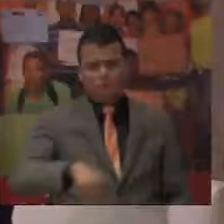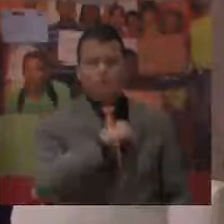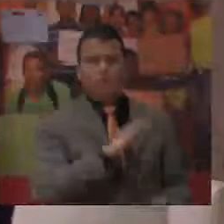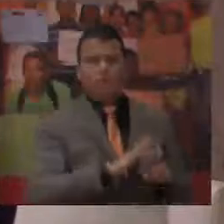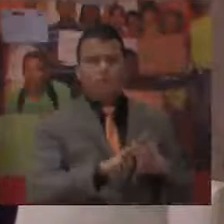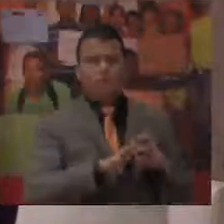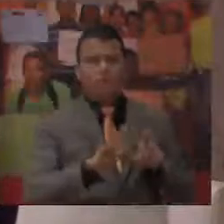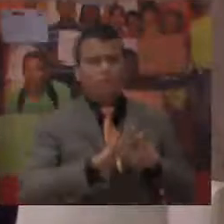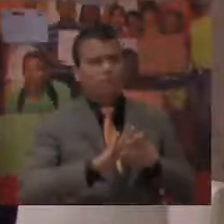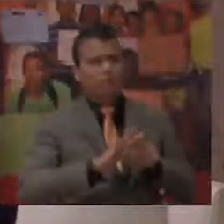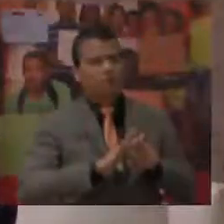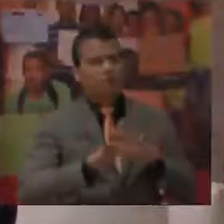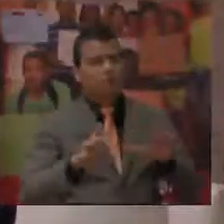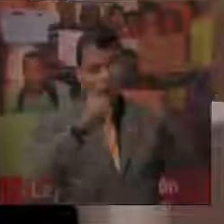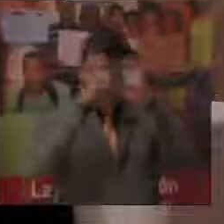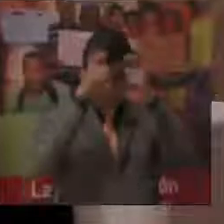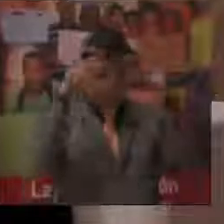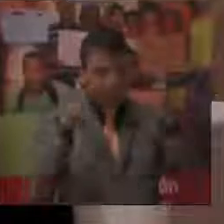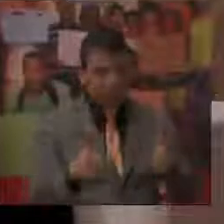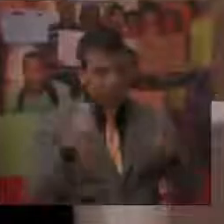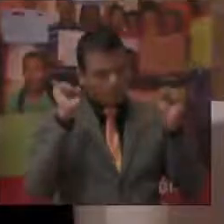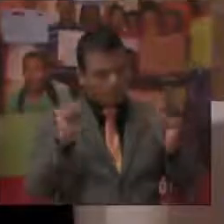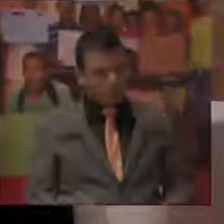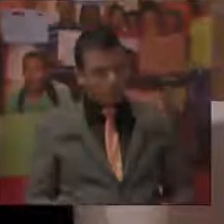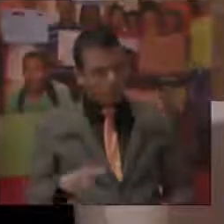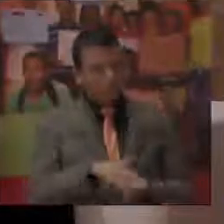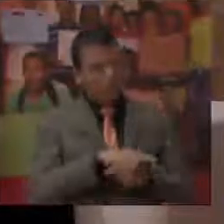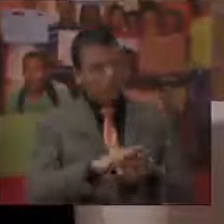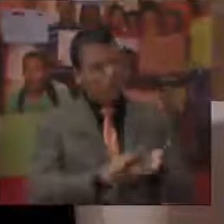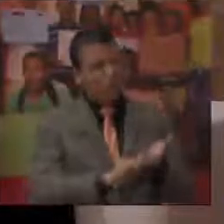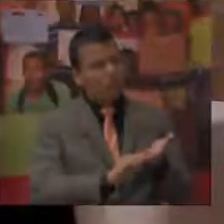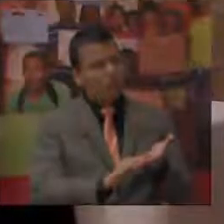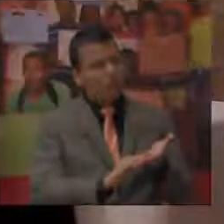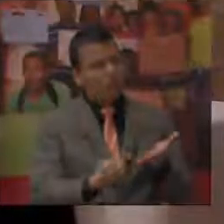como Estado, doctor Peñafor, para resolver esta situación?